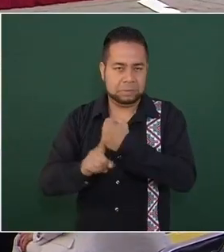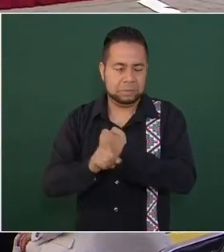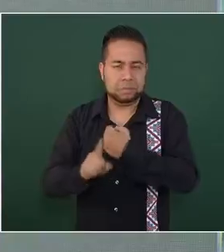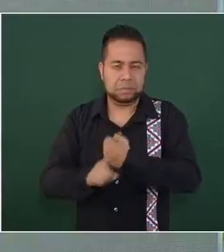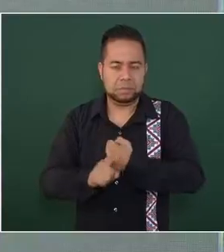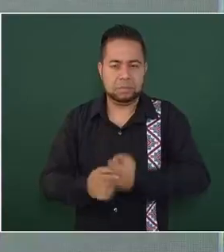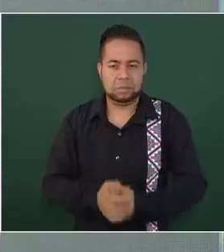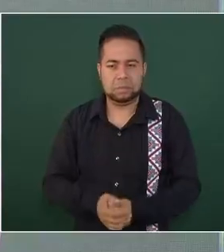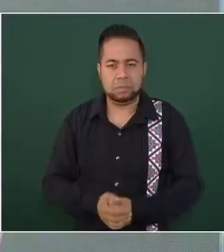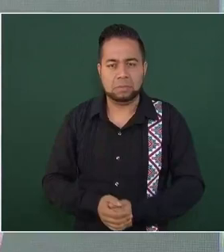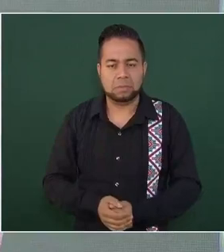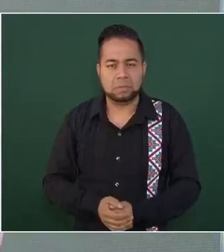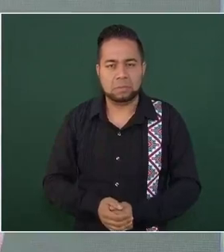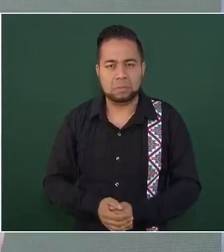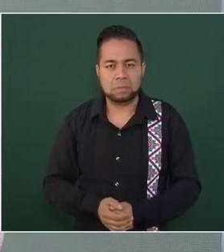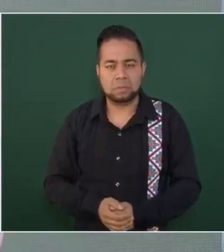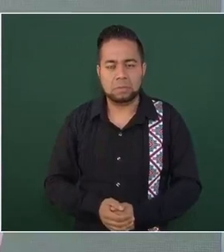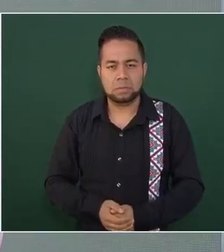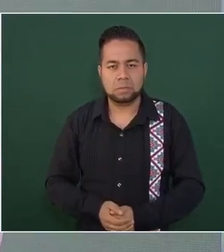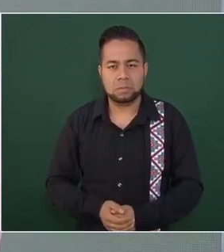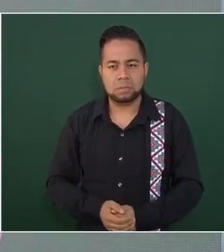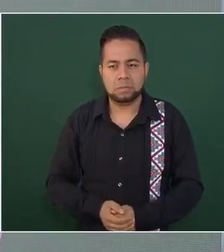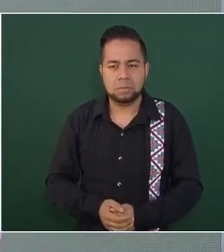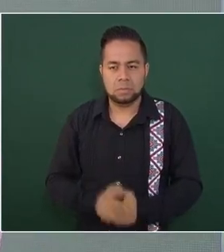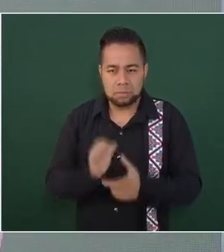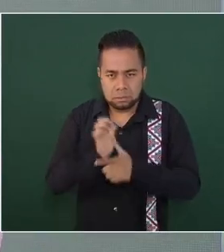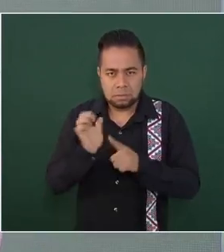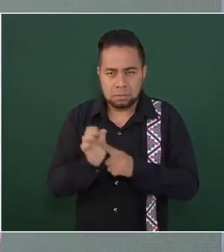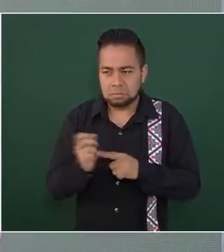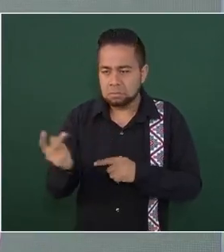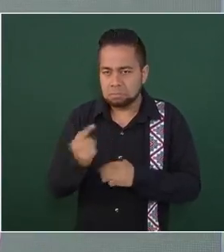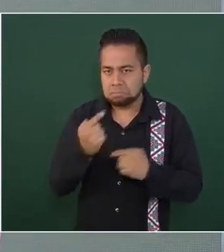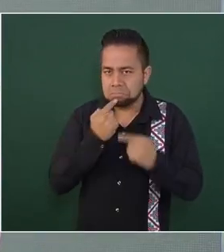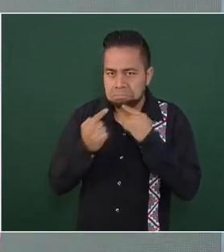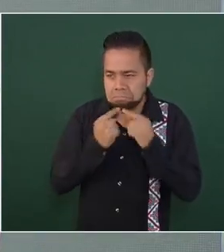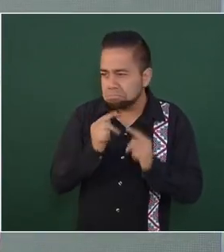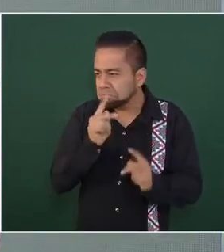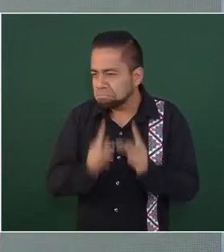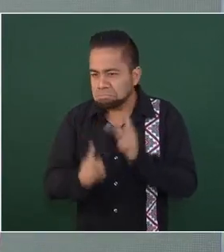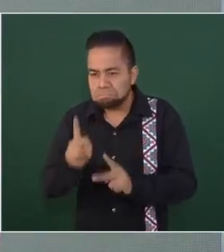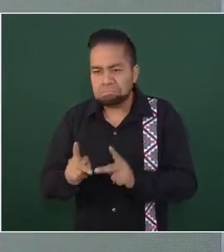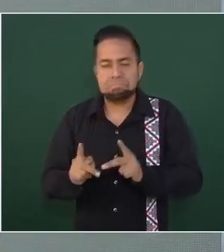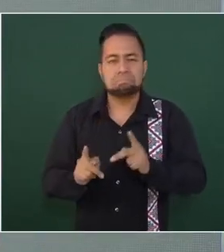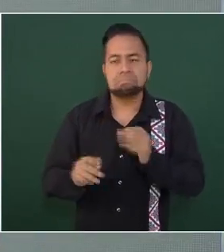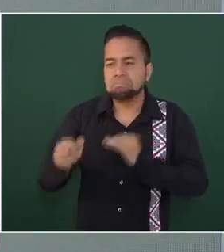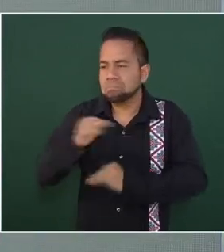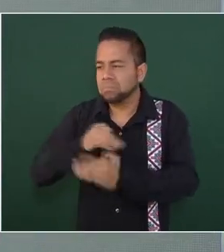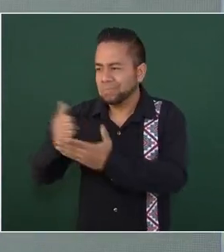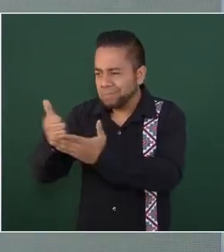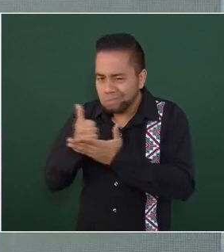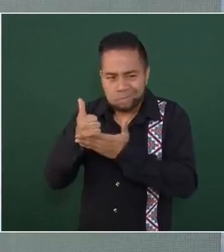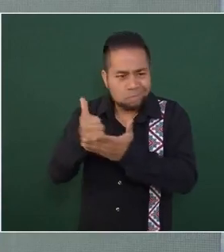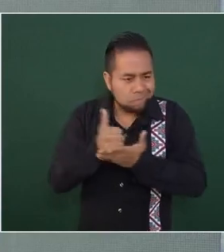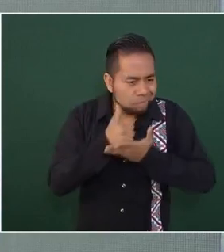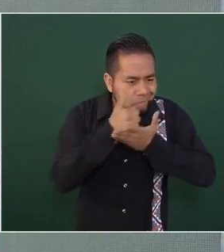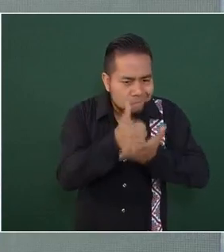hay que hablar con las partes y que todos ayudemos todos